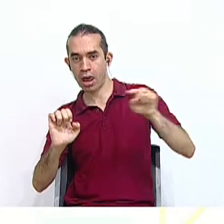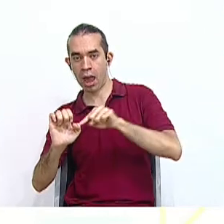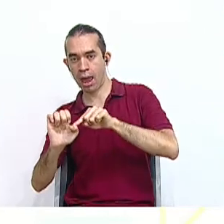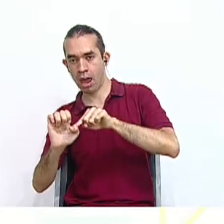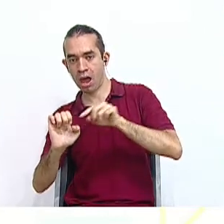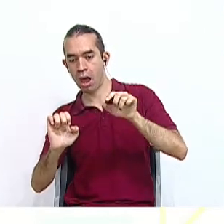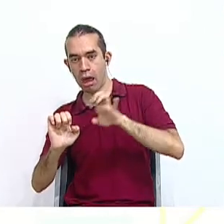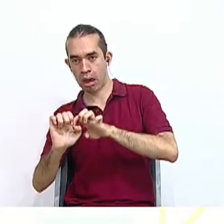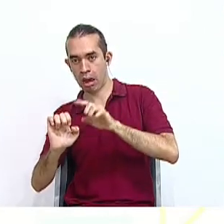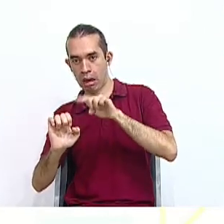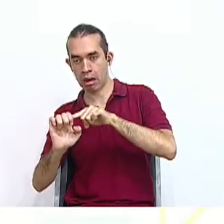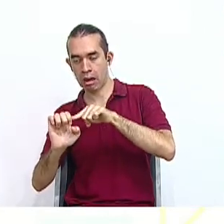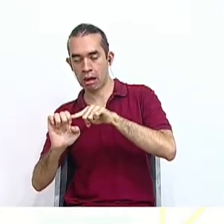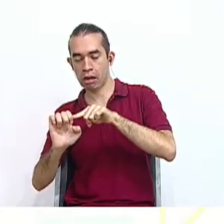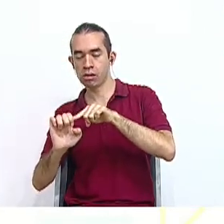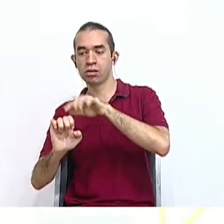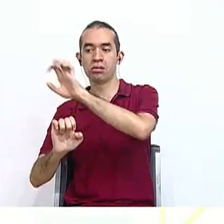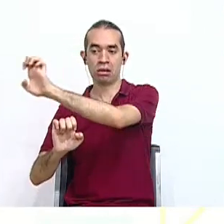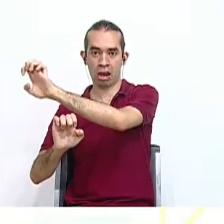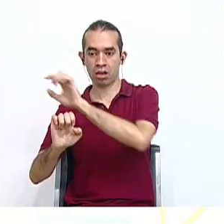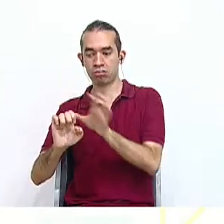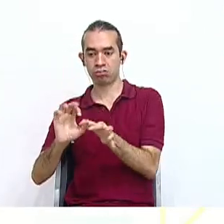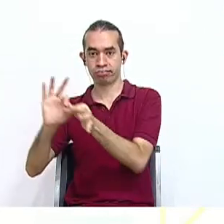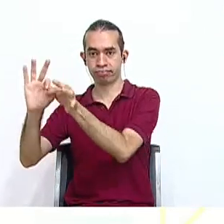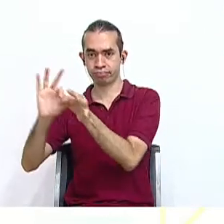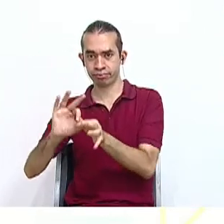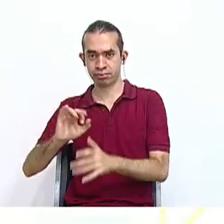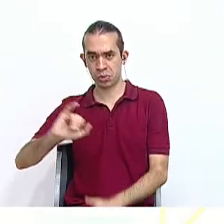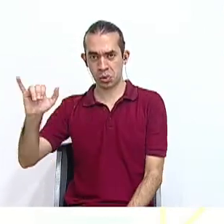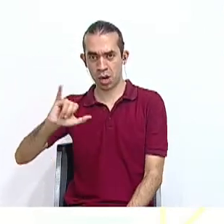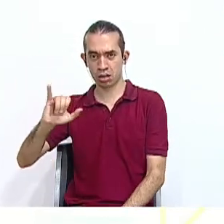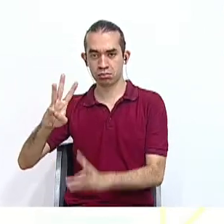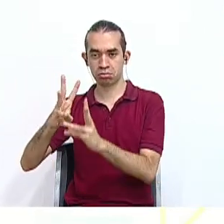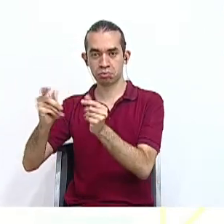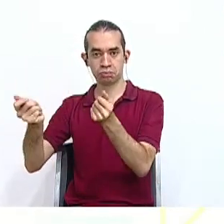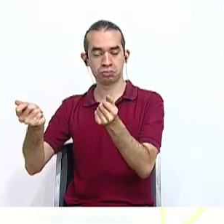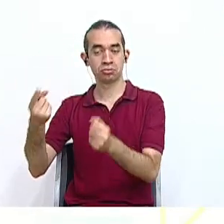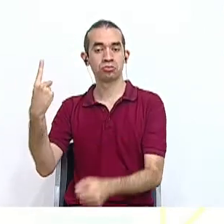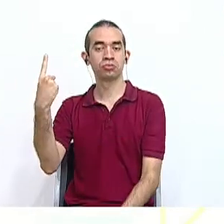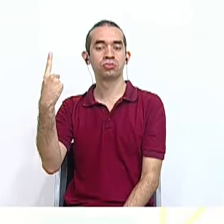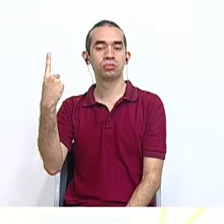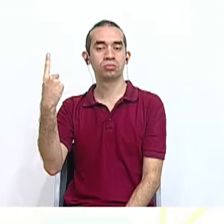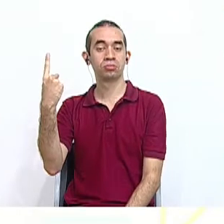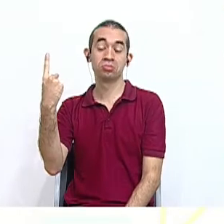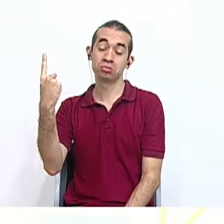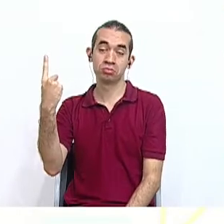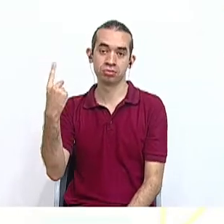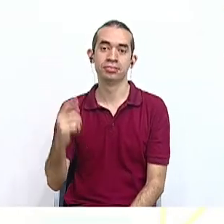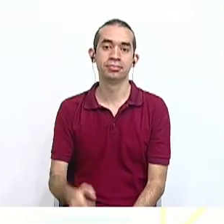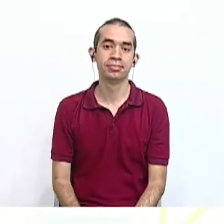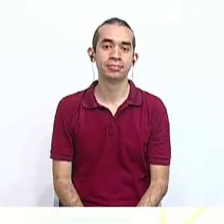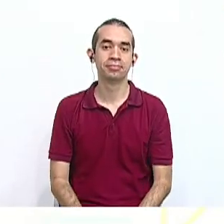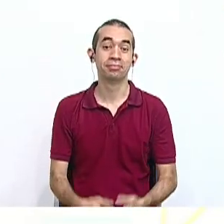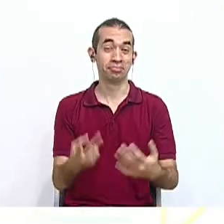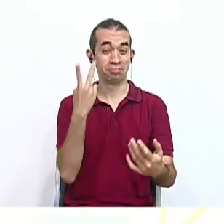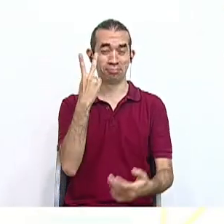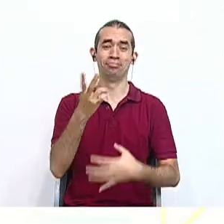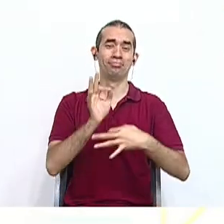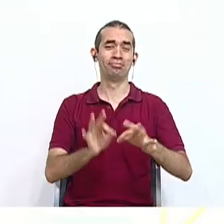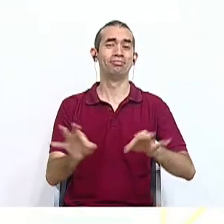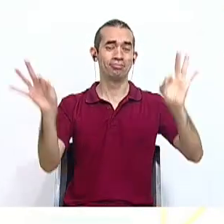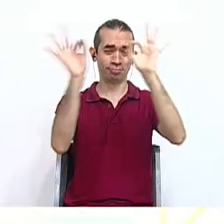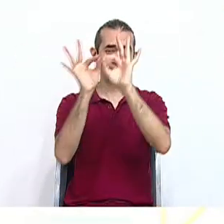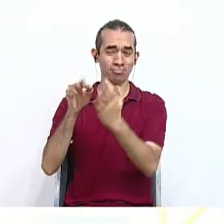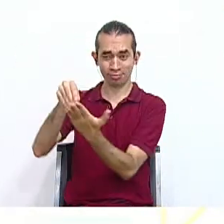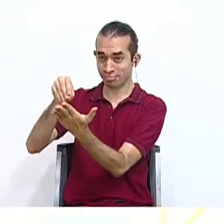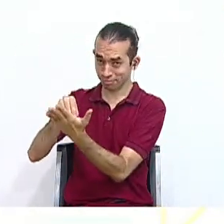base es e y el argumento es e. Por lo tanto, dicho logaritmo nos daba la unidad, es decir, 1. ¿Vieron qué importante es